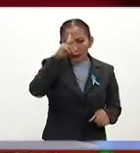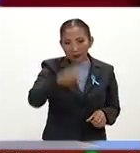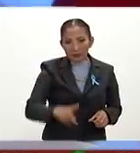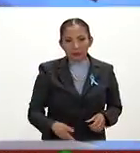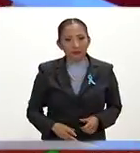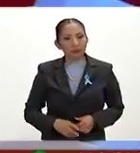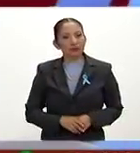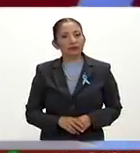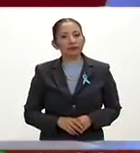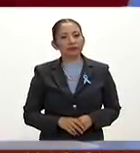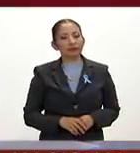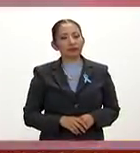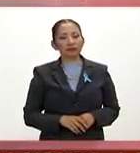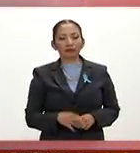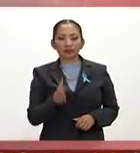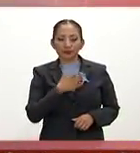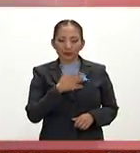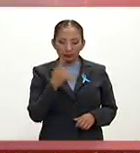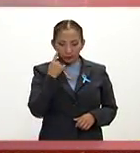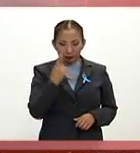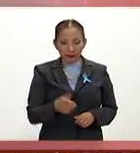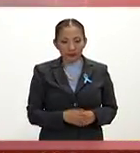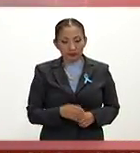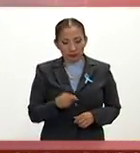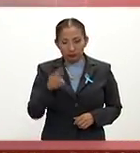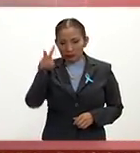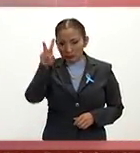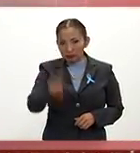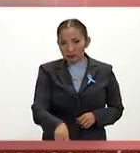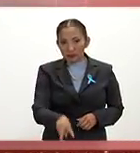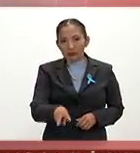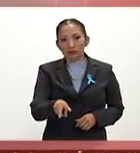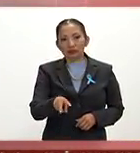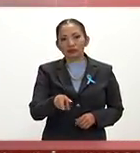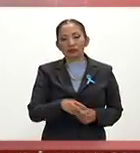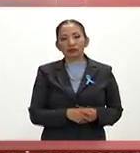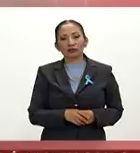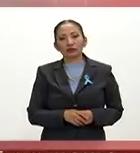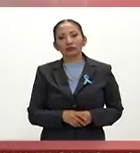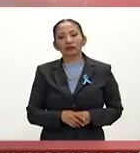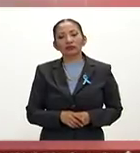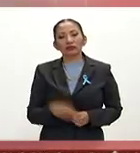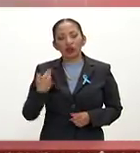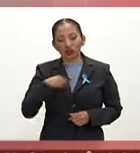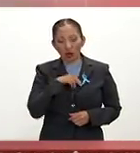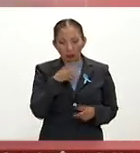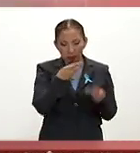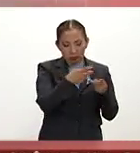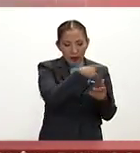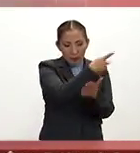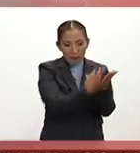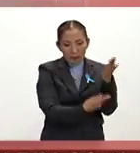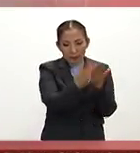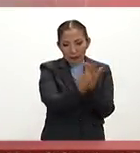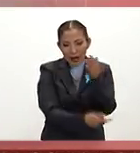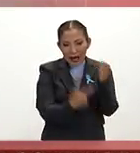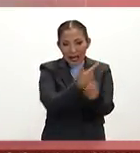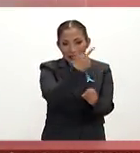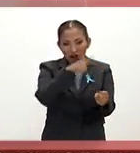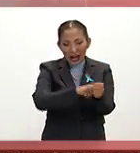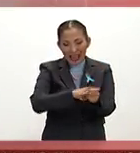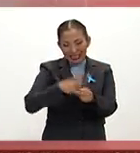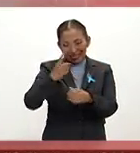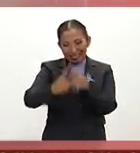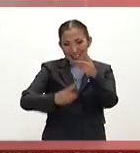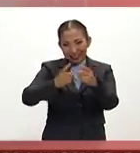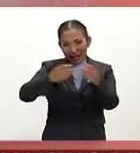mexicana? Pues bueno, mira, si bien es cierto, nuestro Plan Nacional de Desarrollo sí